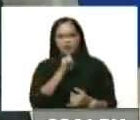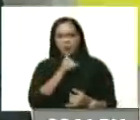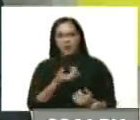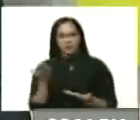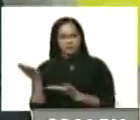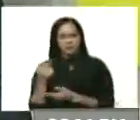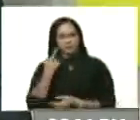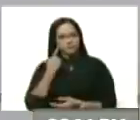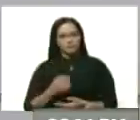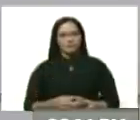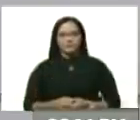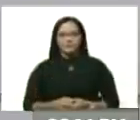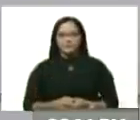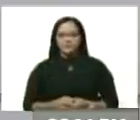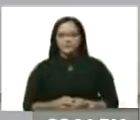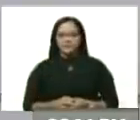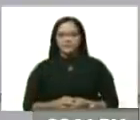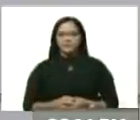minuto. Indira, estamos contigo.